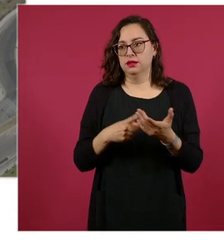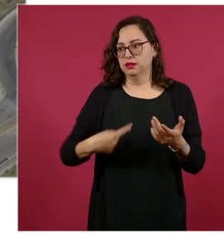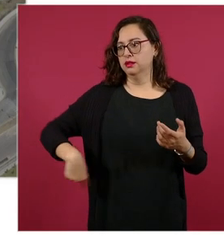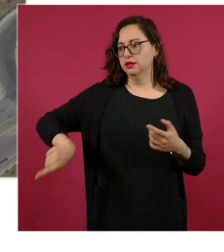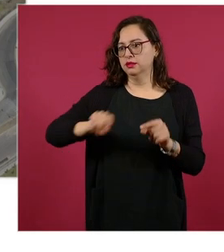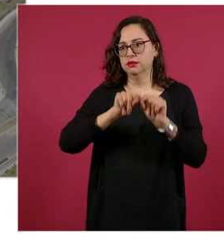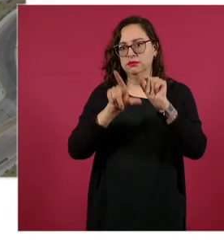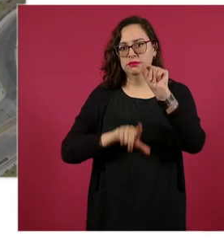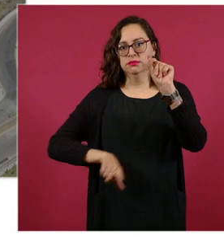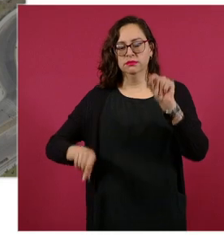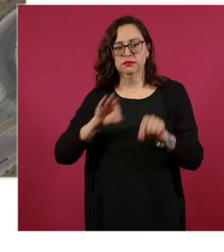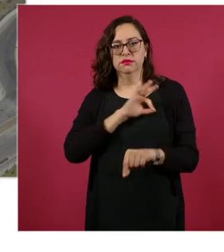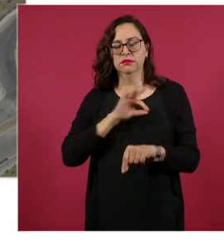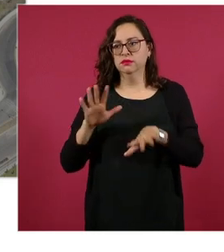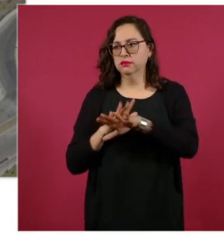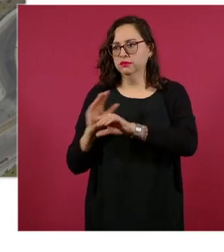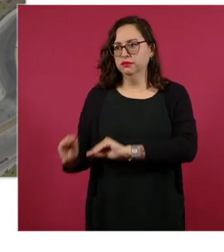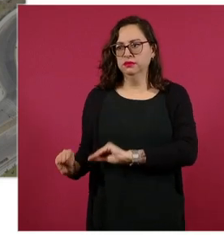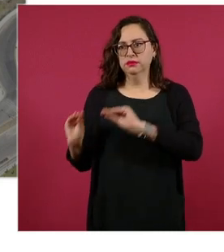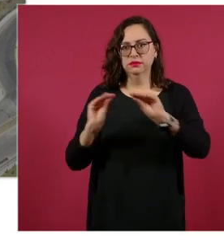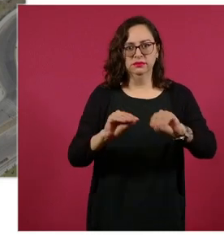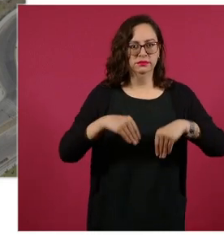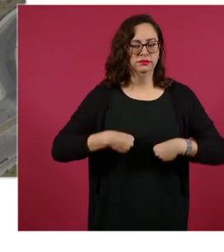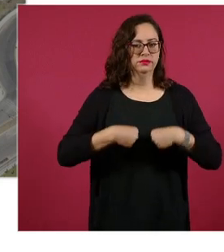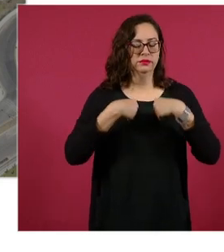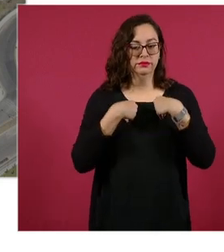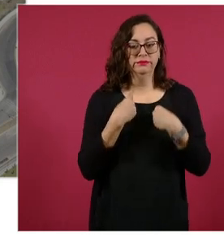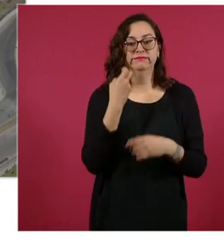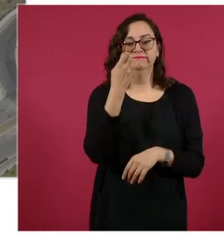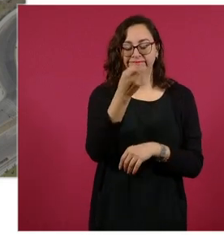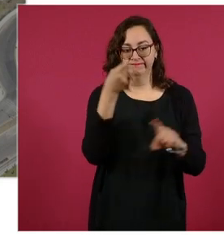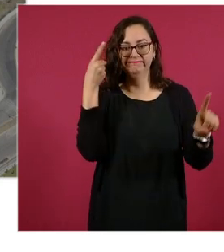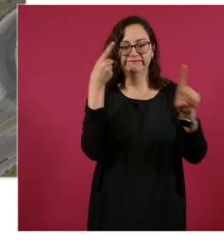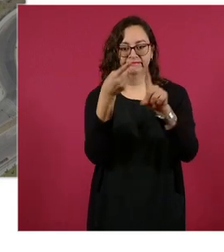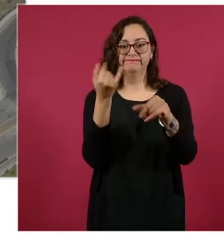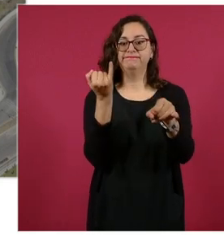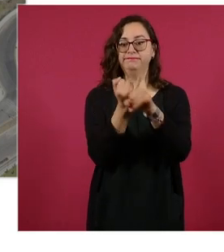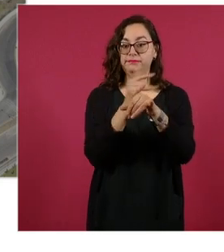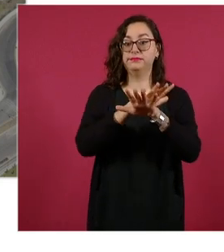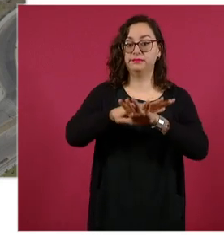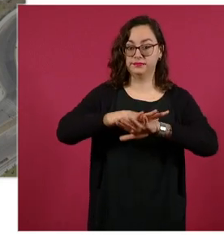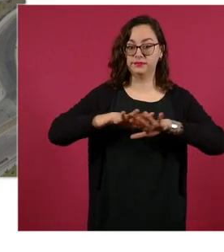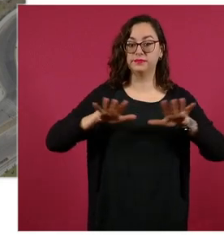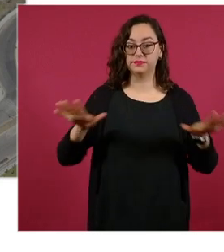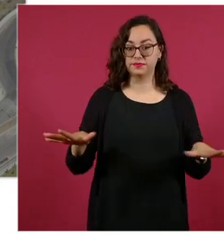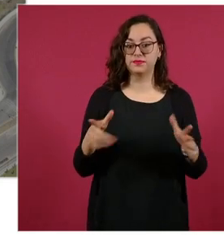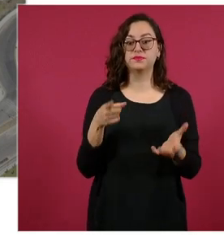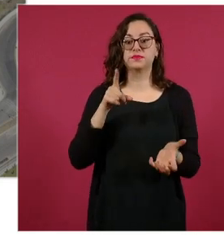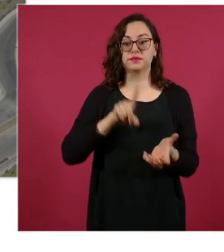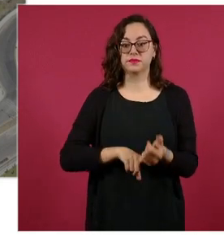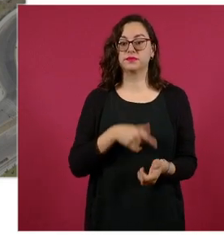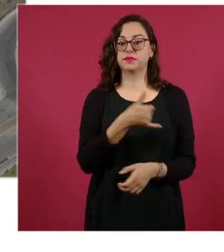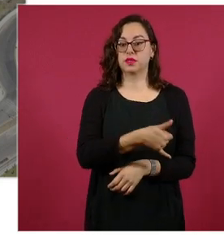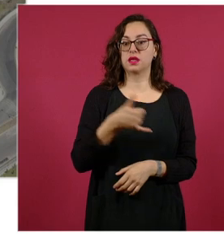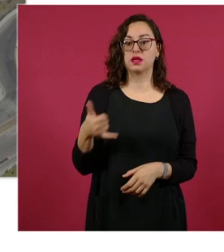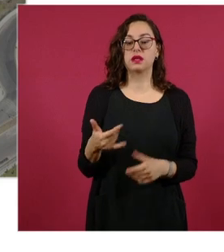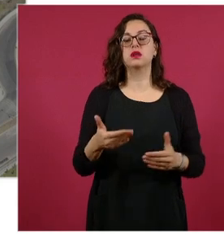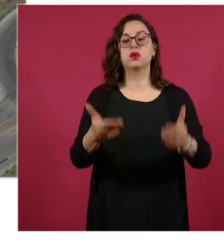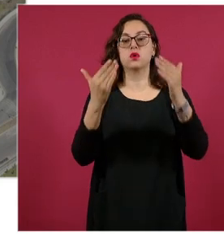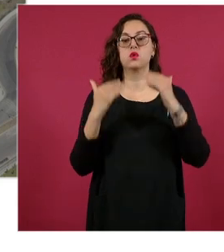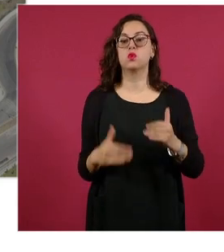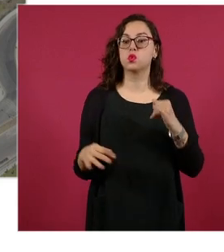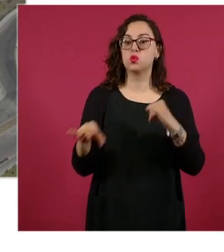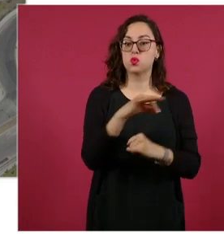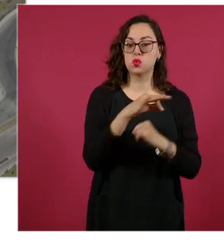mayor vivienda. Así que esto es un informe general de lo que se ha hecho en Infonavit, informar en la que sigue finalmente